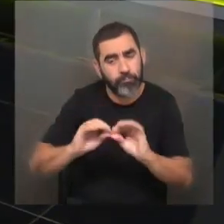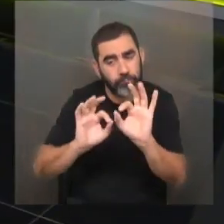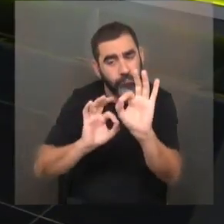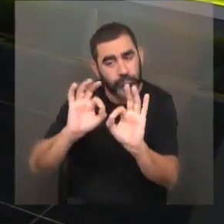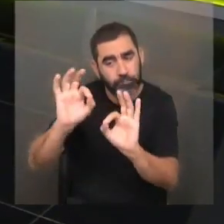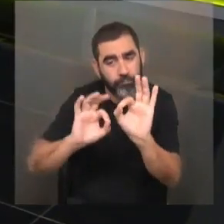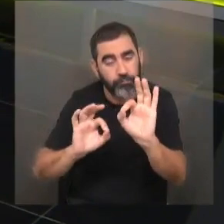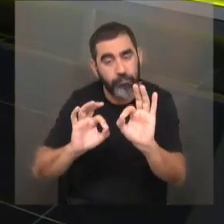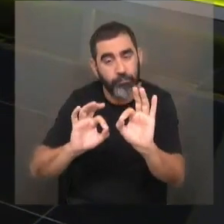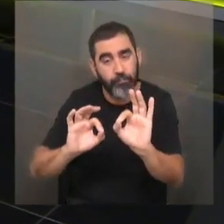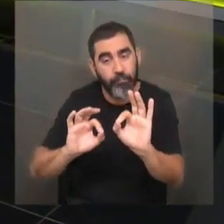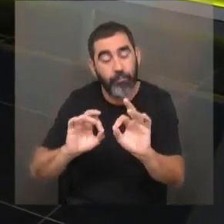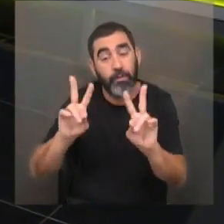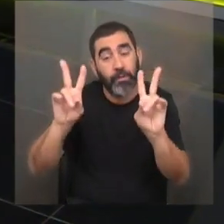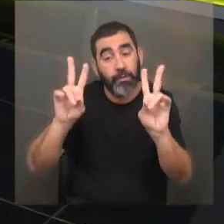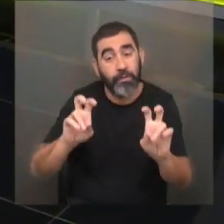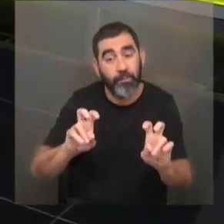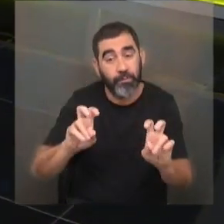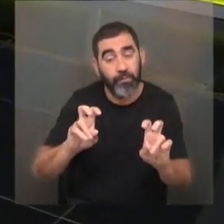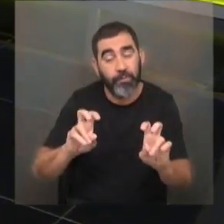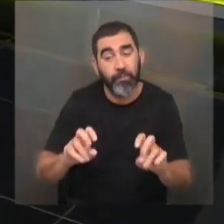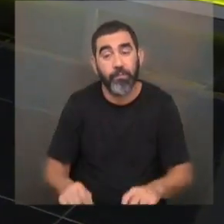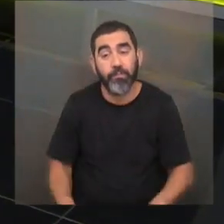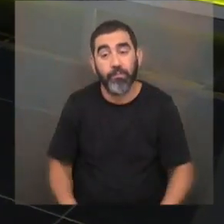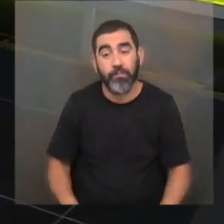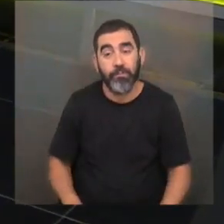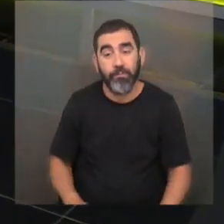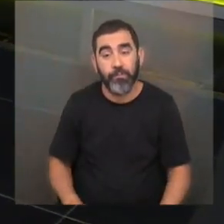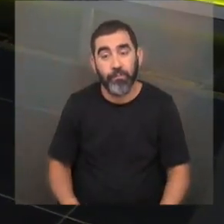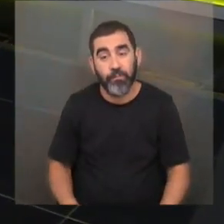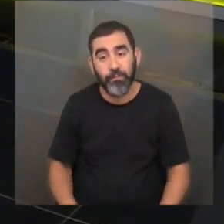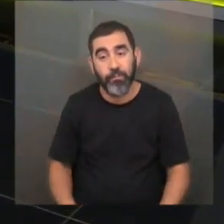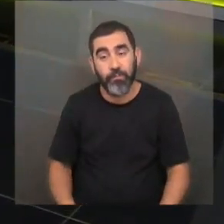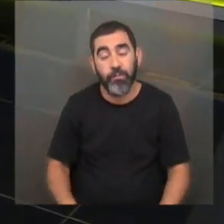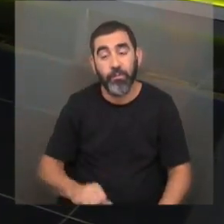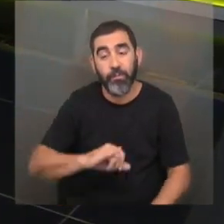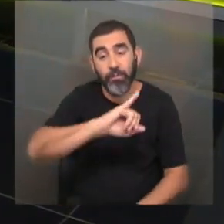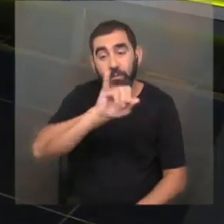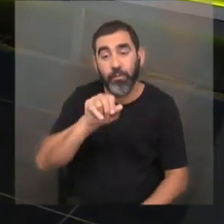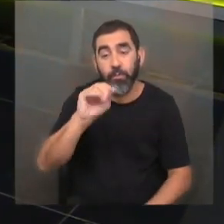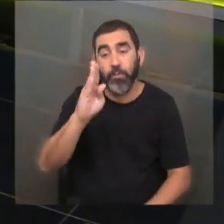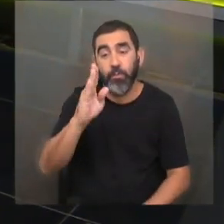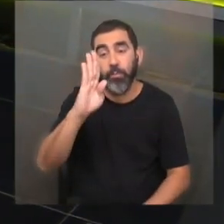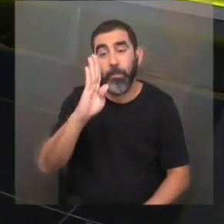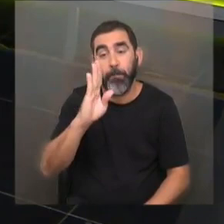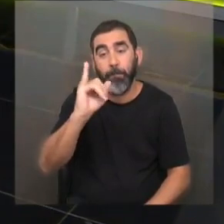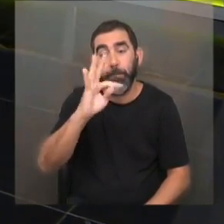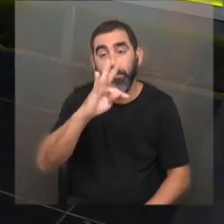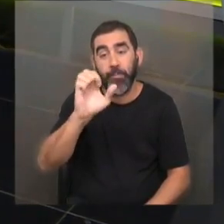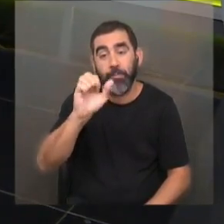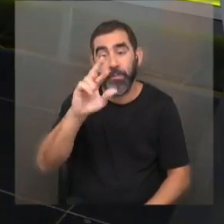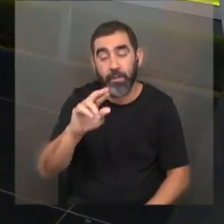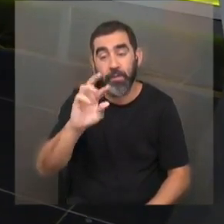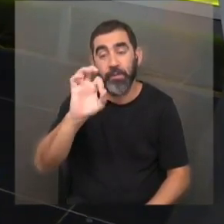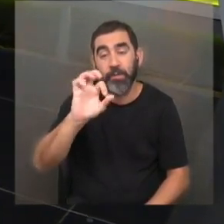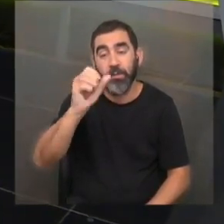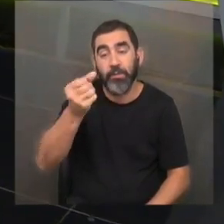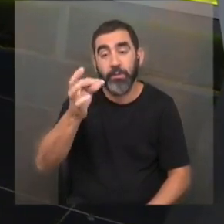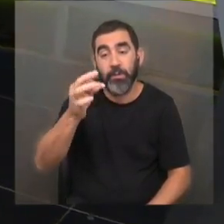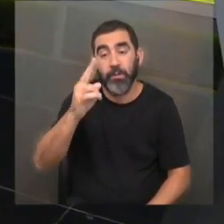afinados sobre la consideración del efecto de Júpiter y Saturno sobre la deformación de